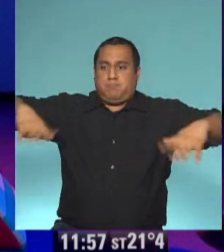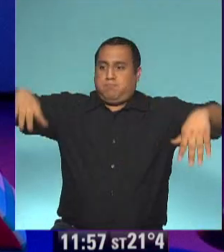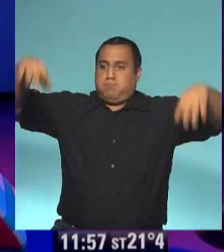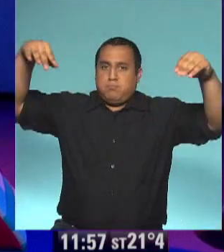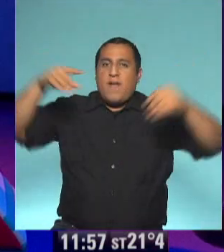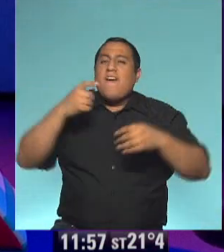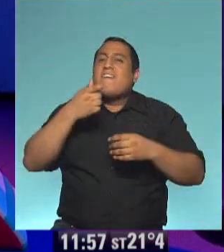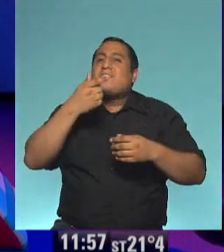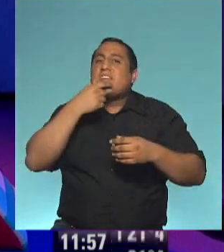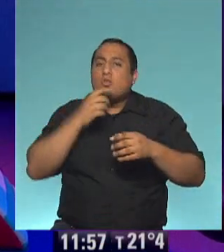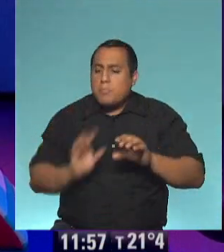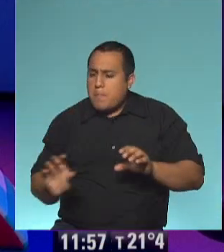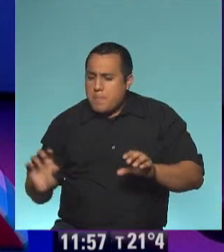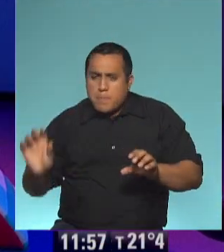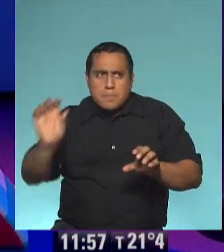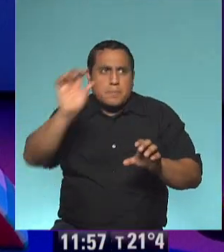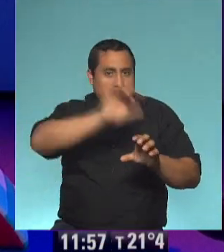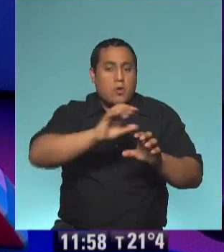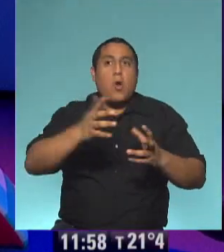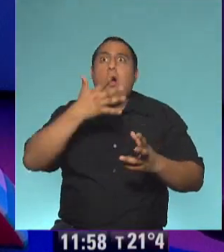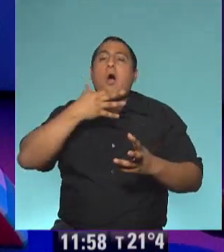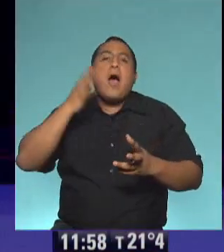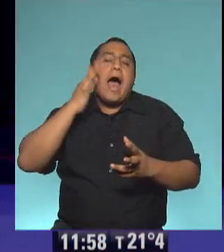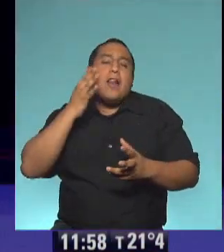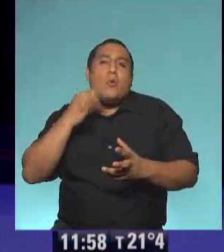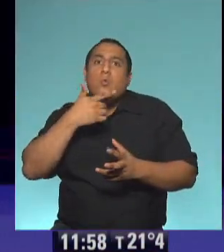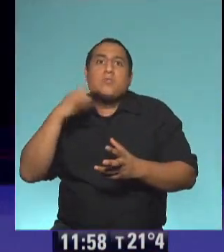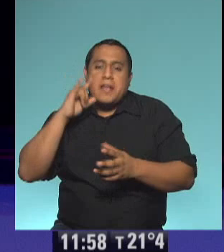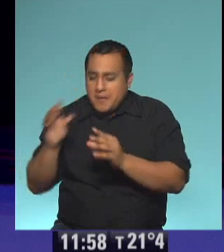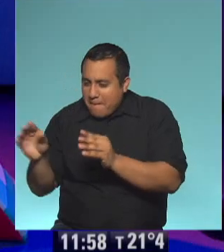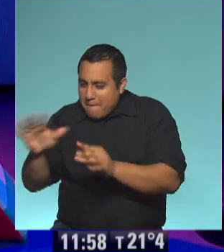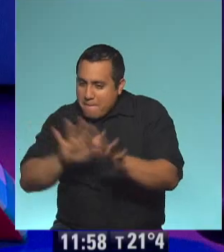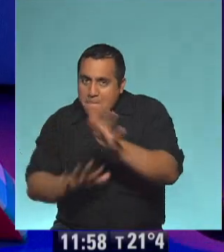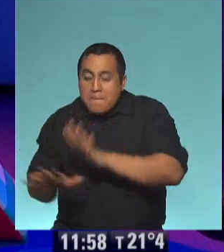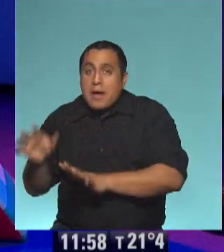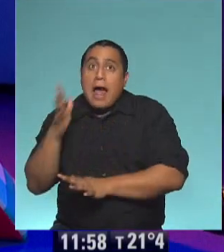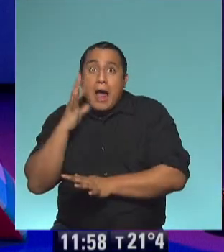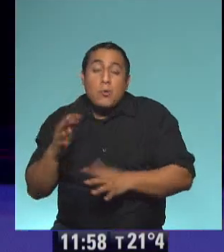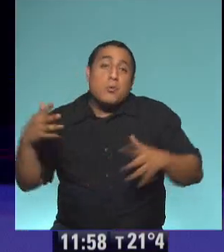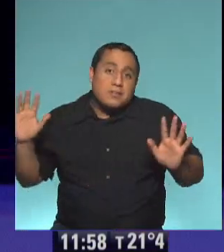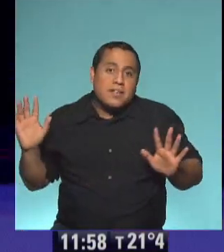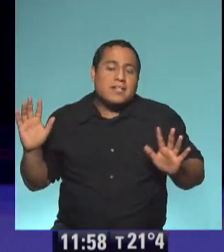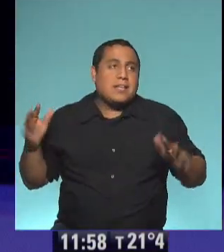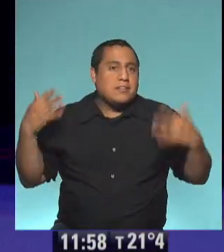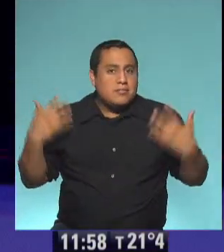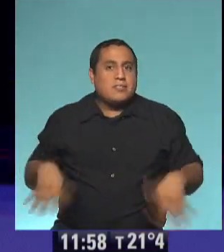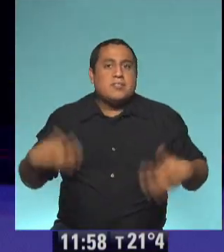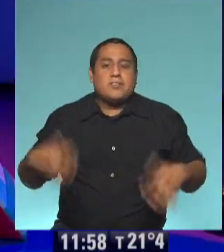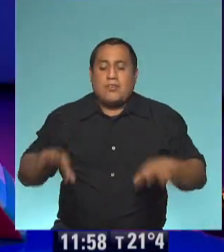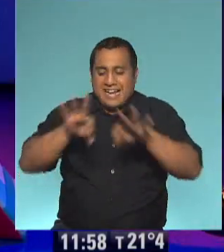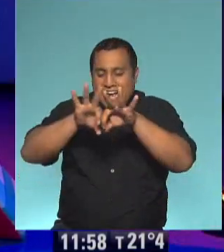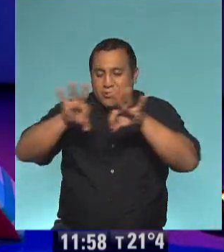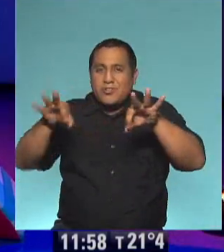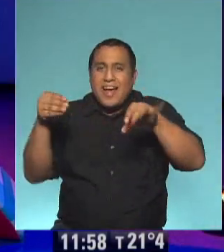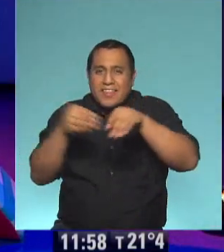bueno. O algo con dulce de leche, ya que la repostera, como con mucho dulce de leche. Puede ser, claro, un cañoncito. ¿Qué es lo que más te gusta? Cañoncito